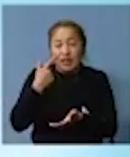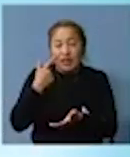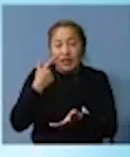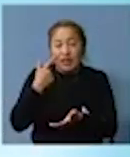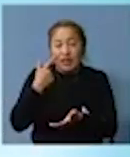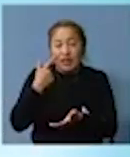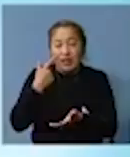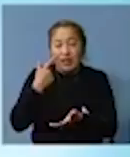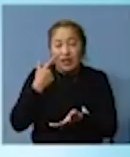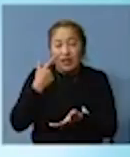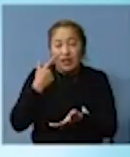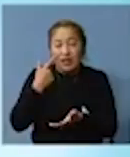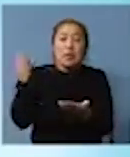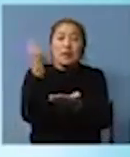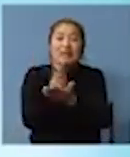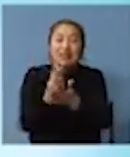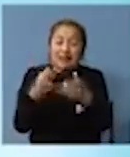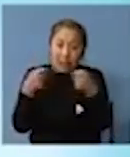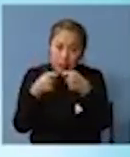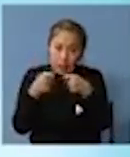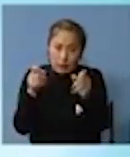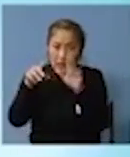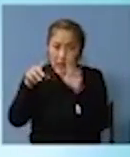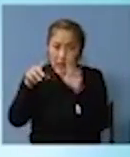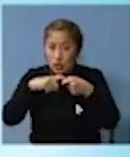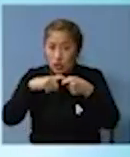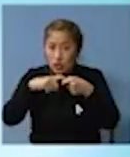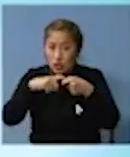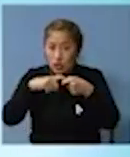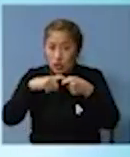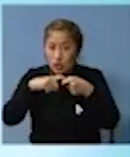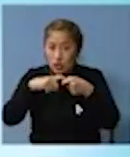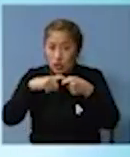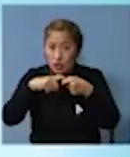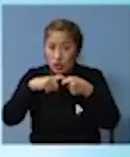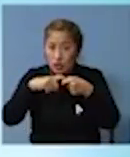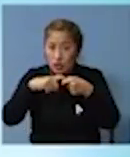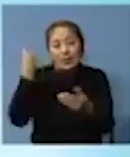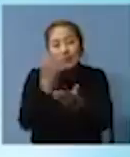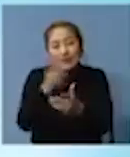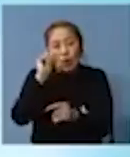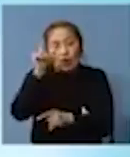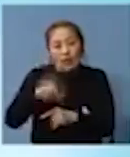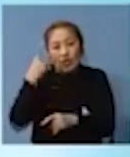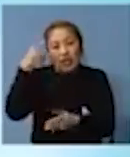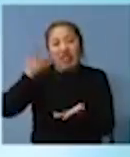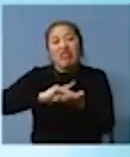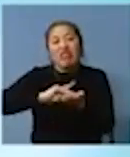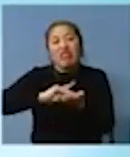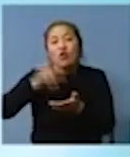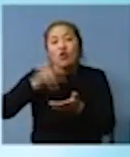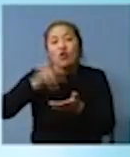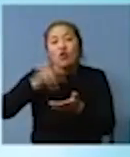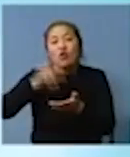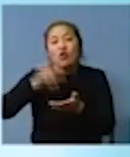no va a poner el delegado de camioneros que finalmente está en la lista de acá de Jujuy, sino que, en este caso